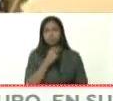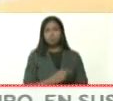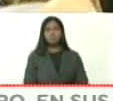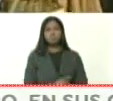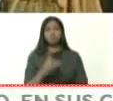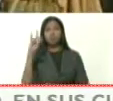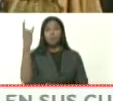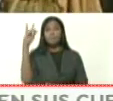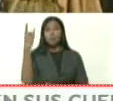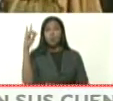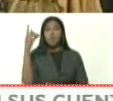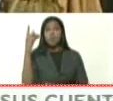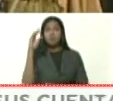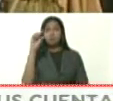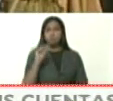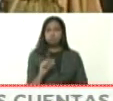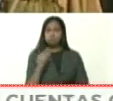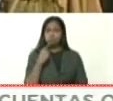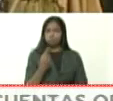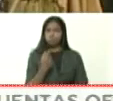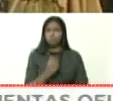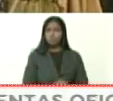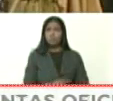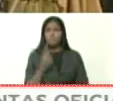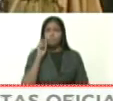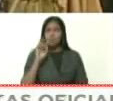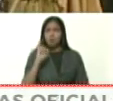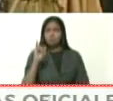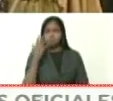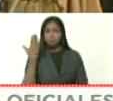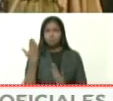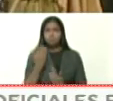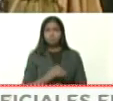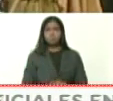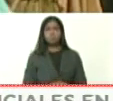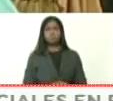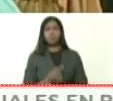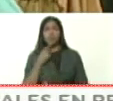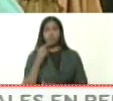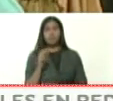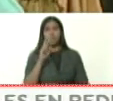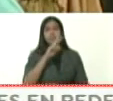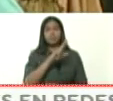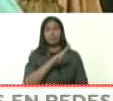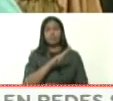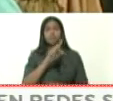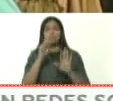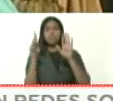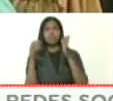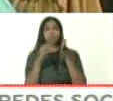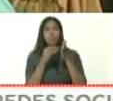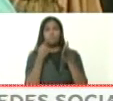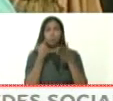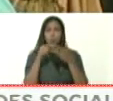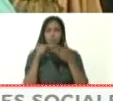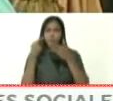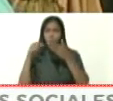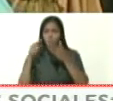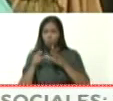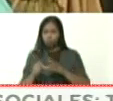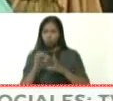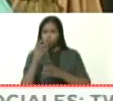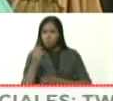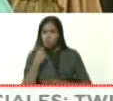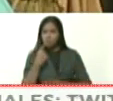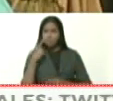este dato de Bolivia es muy bajo, fíjense ustedes, aquí dice 37.000, pero que hay otro dato que dice, el